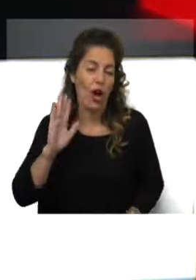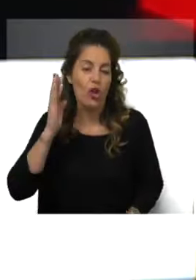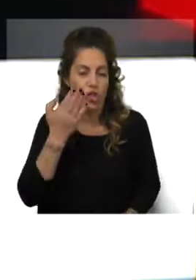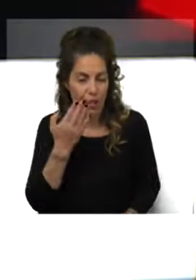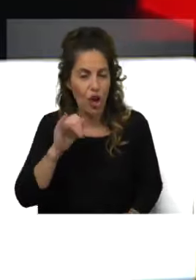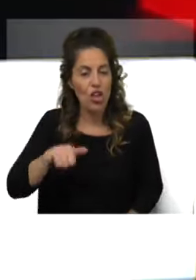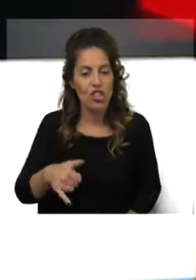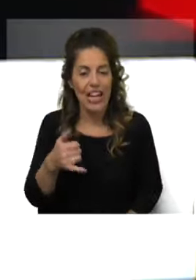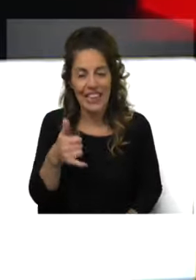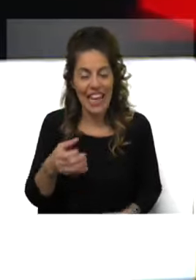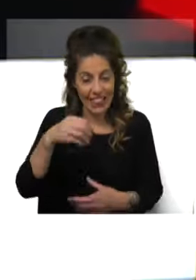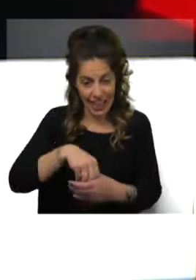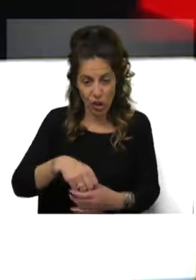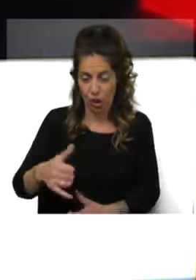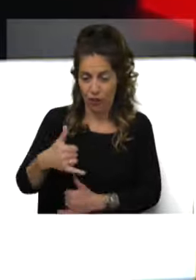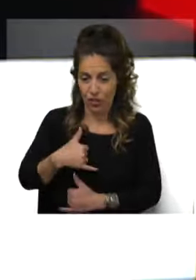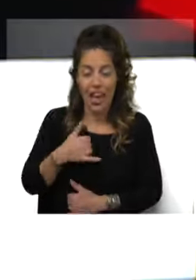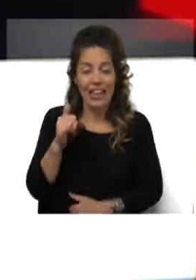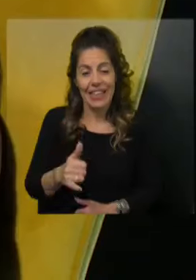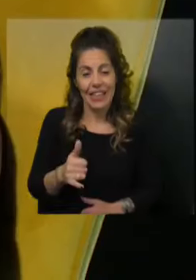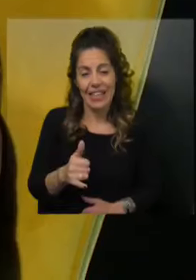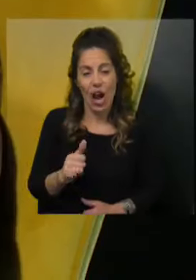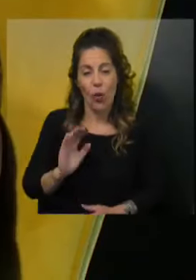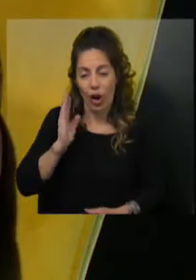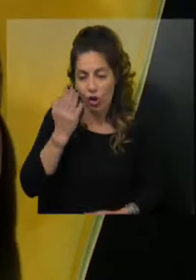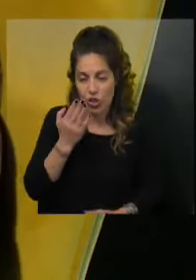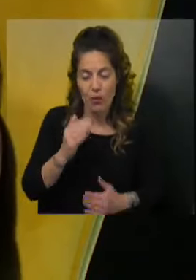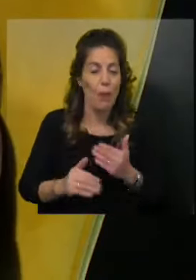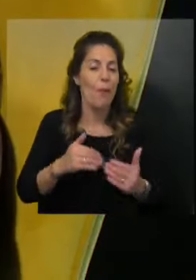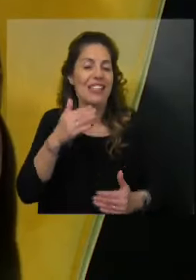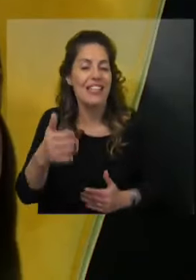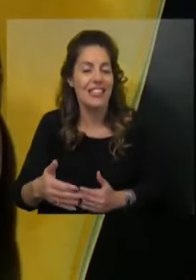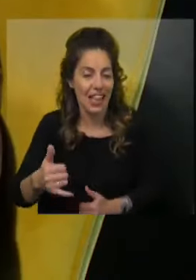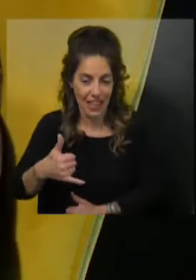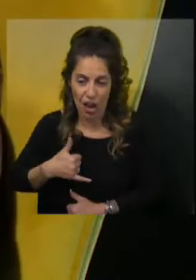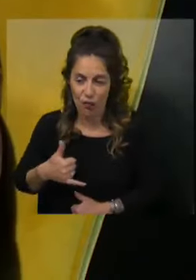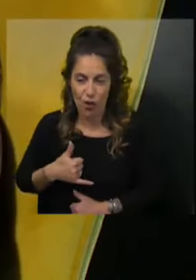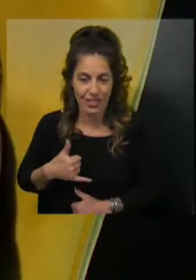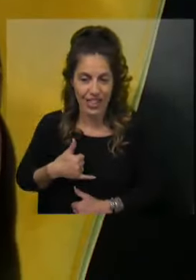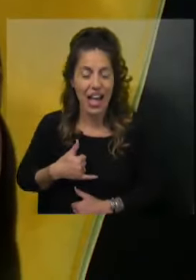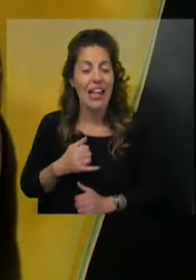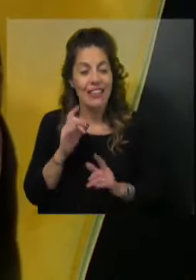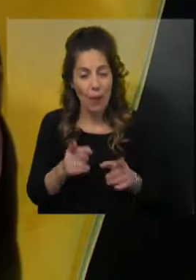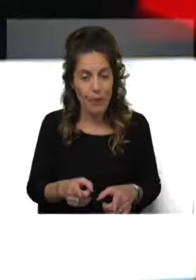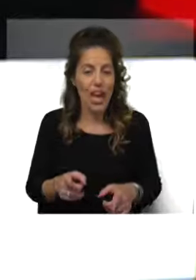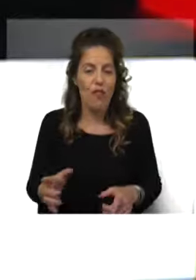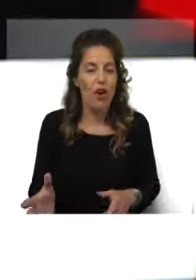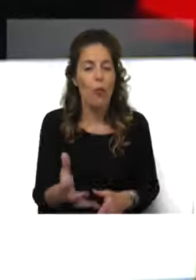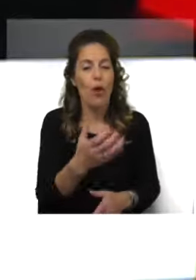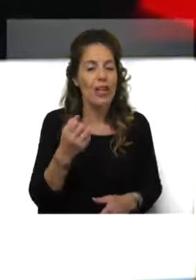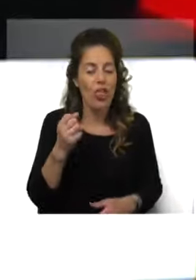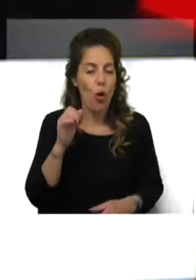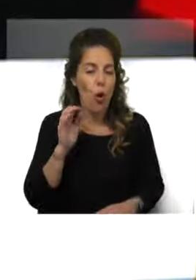tenía digamos dentro de la fuerza pero fue acumulando un prestigio Más allá de la fuerza Más allá de de los uniformados que logró